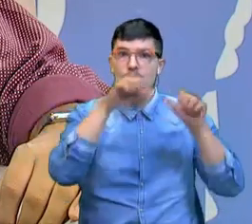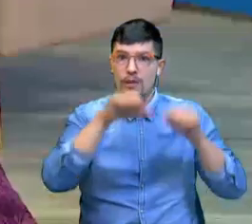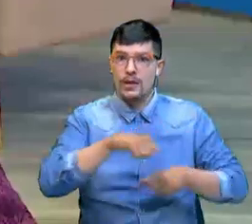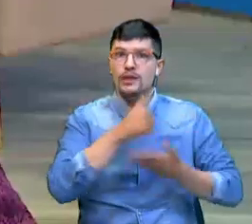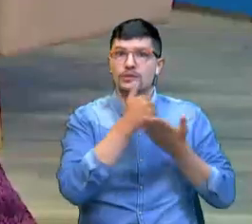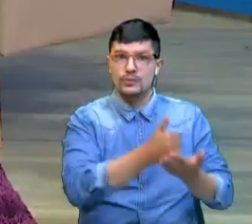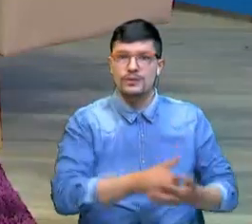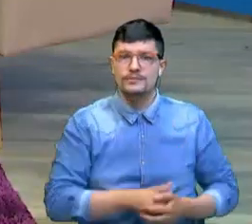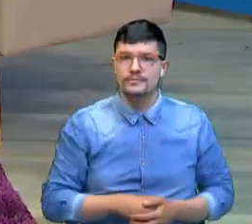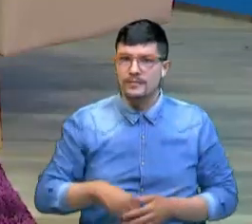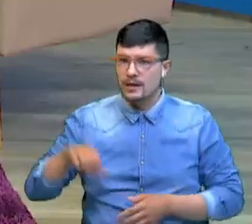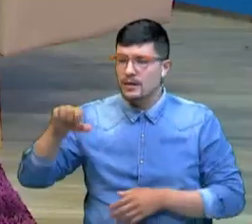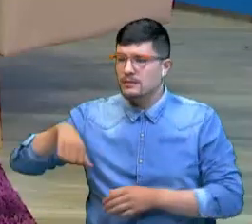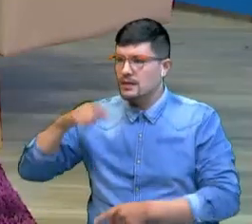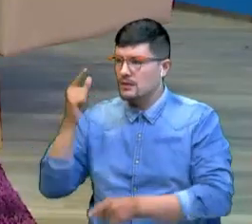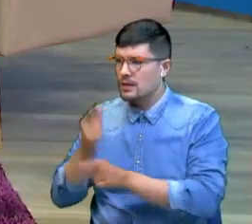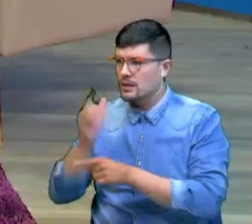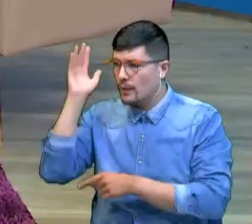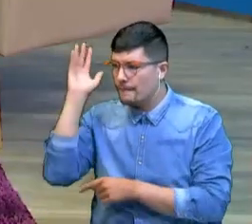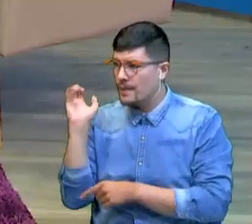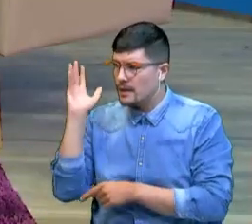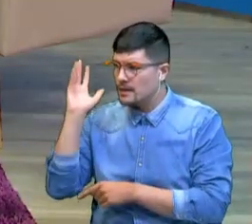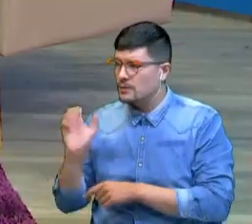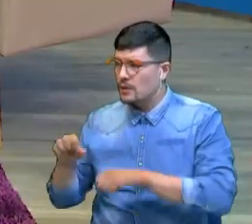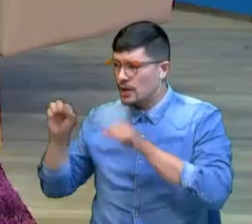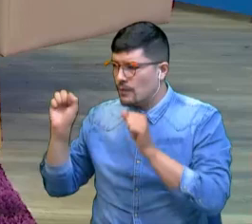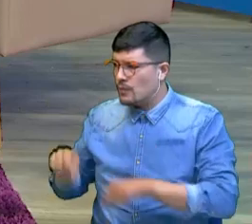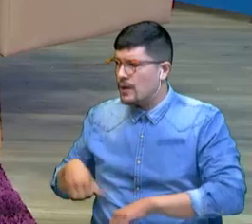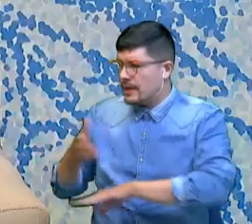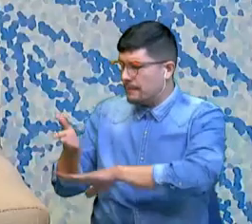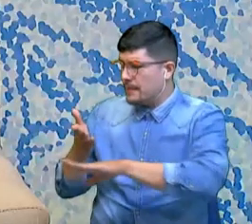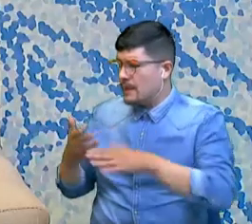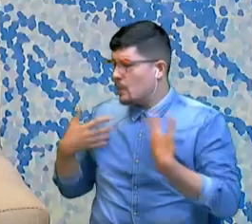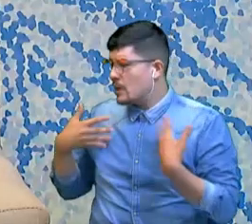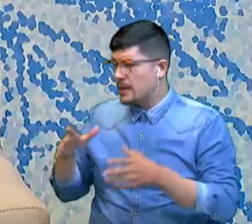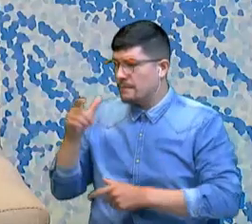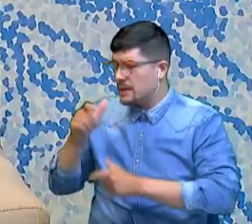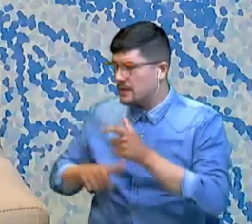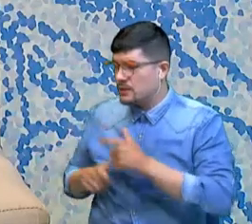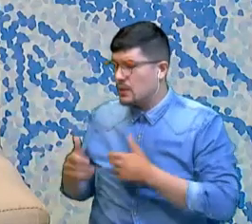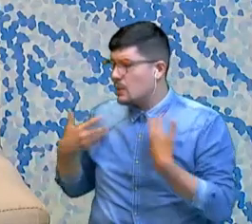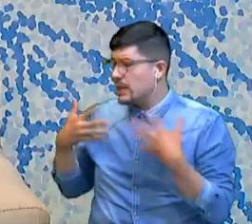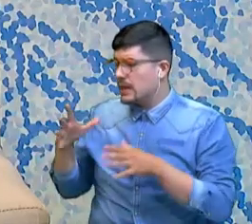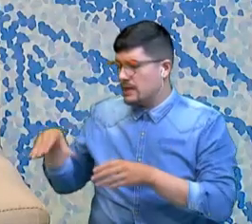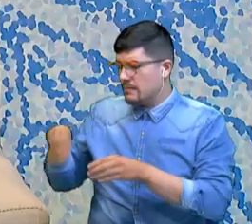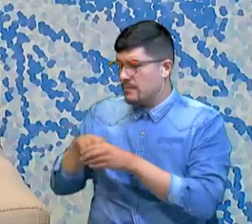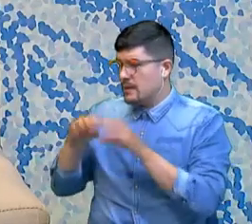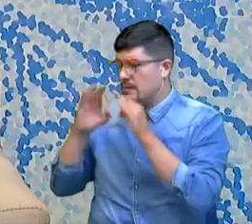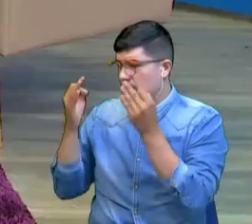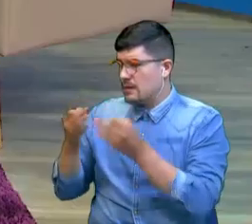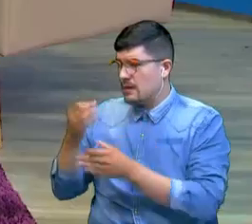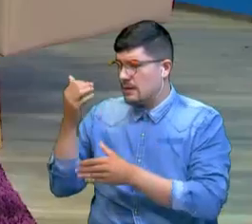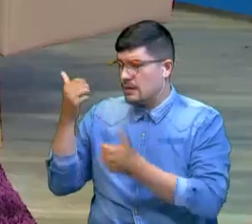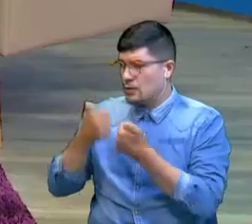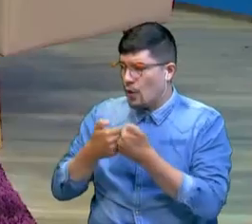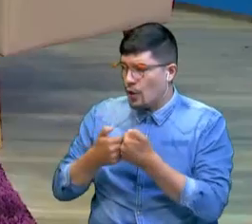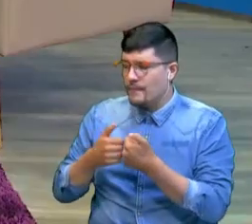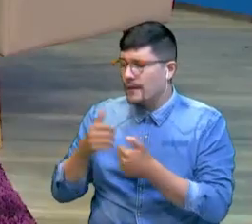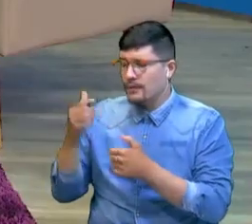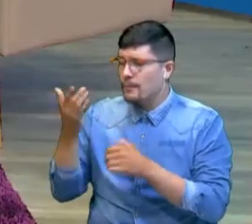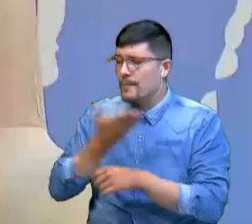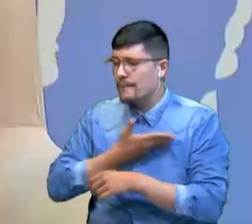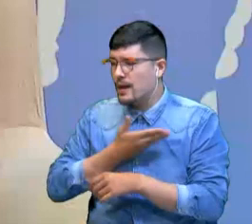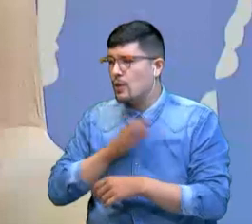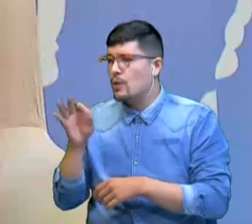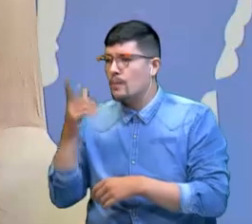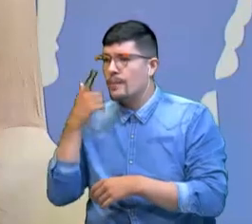Abogado, ¿la pensión la puede reclamar indistintamente cualquiera de los miembros de la pareja? Sí. Si va a